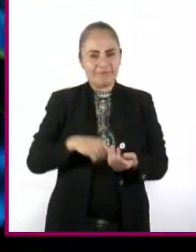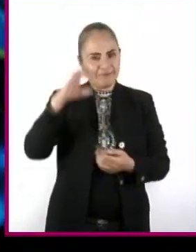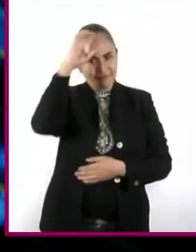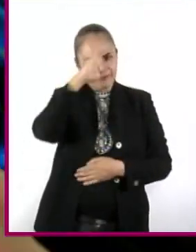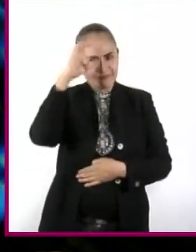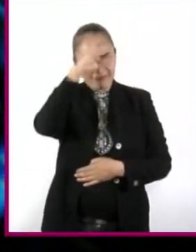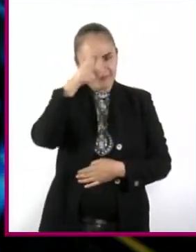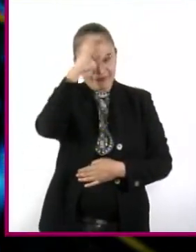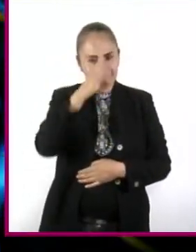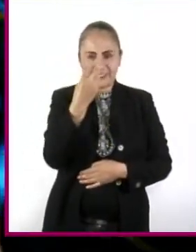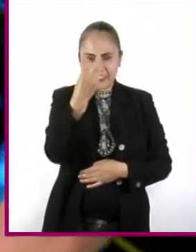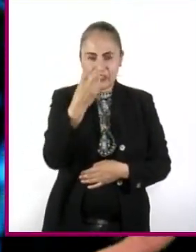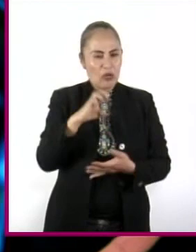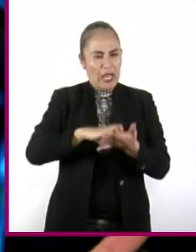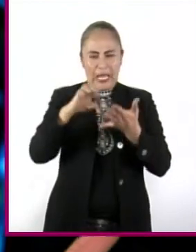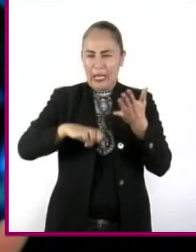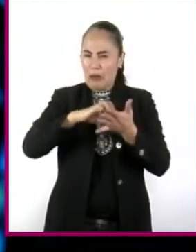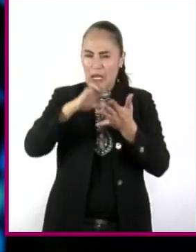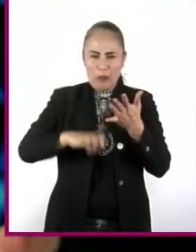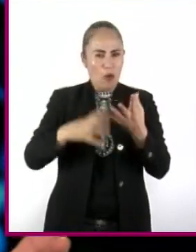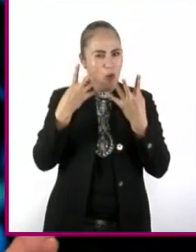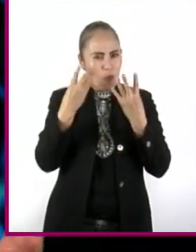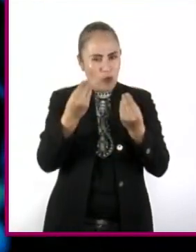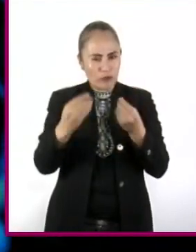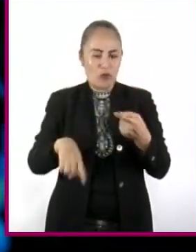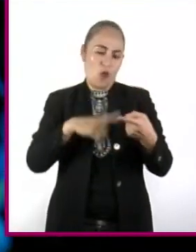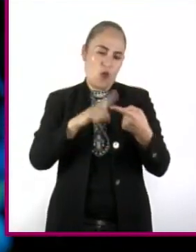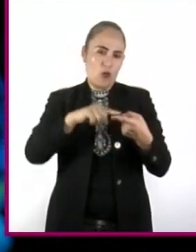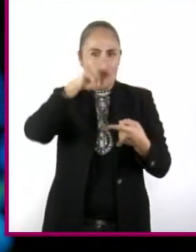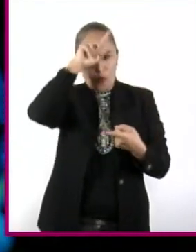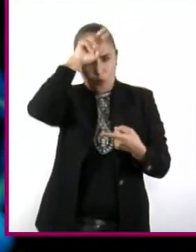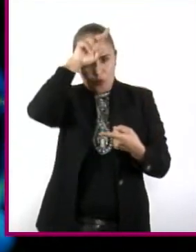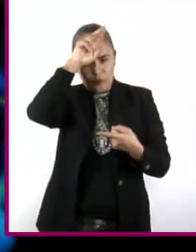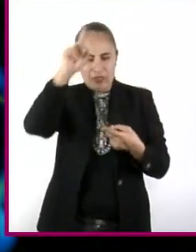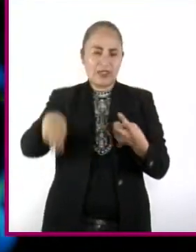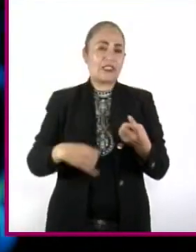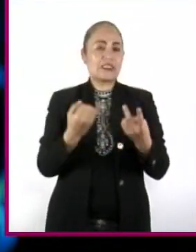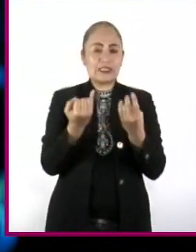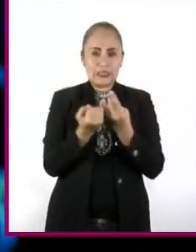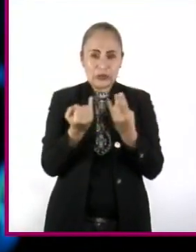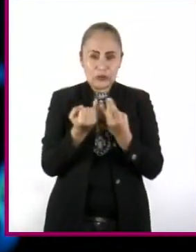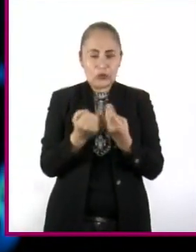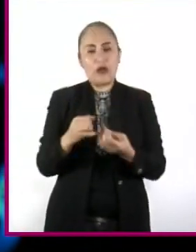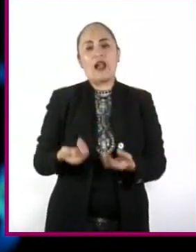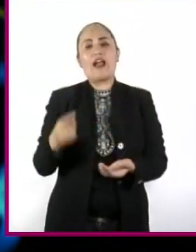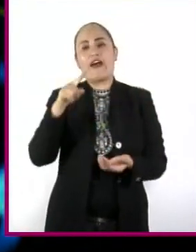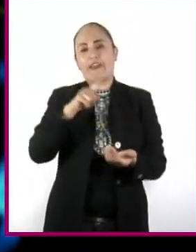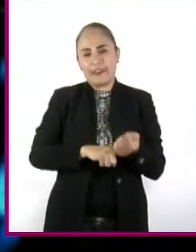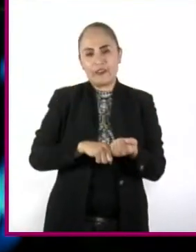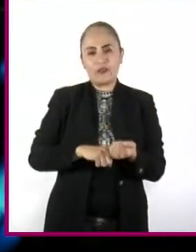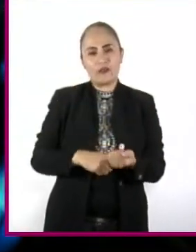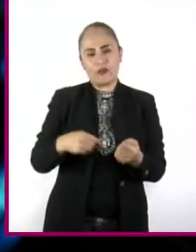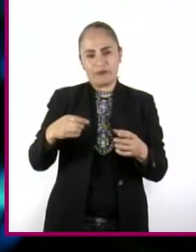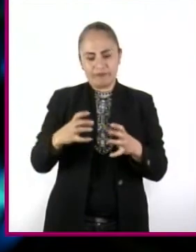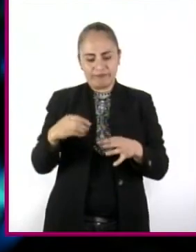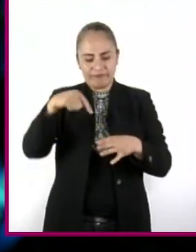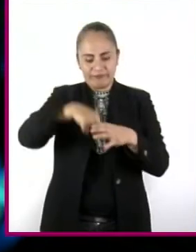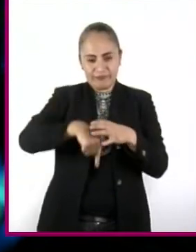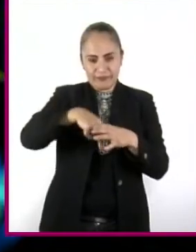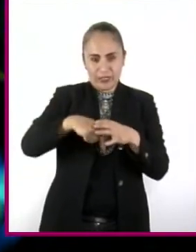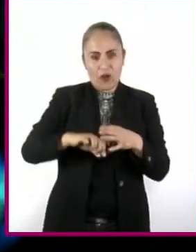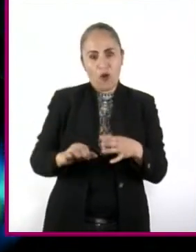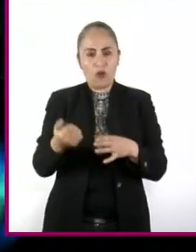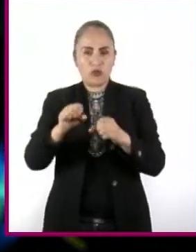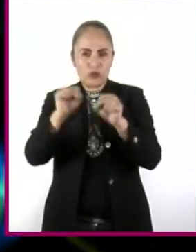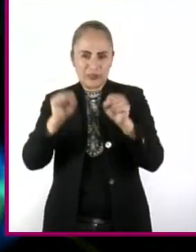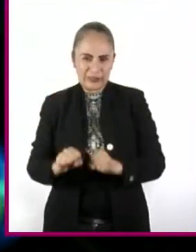ese ejemplo hay muchísimos. Ya vimos lo que ocurre con las hormigas y seguramente lo que ocurre adentro de la colonia afecta a otros